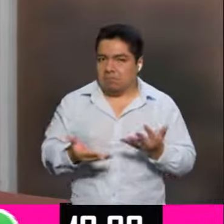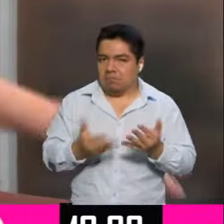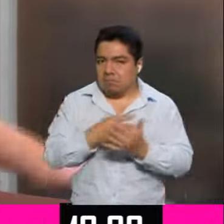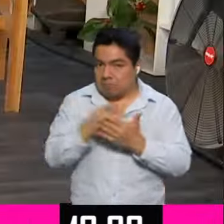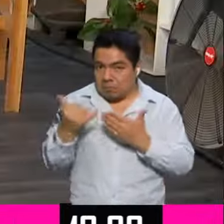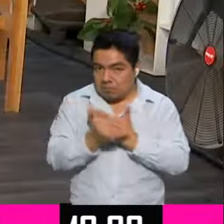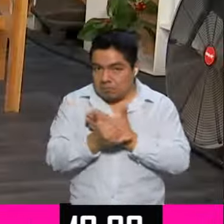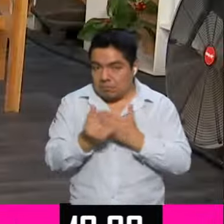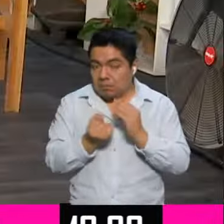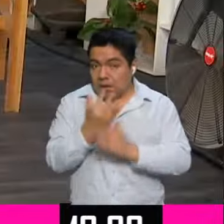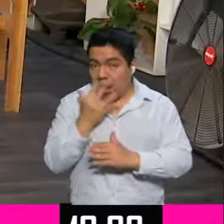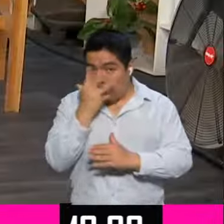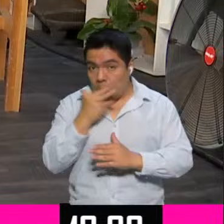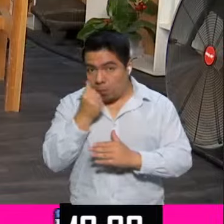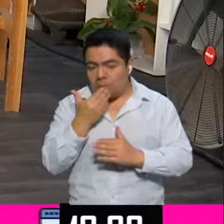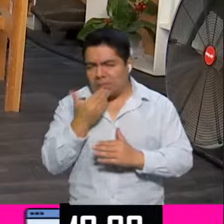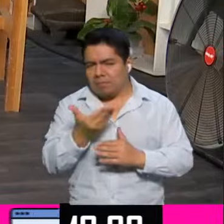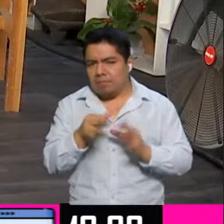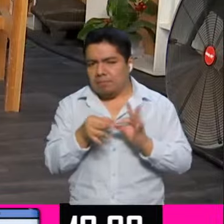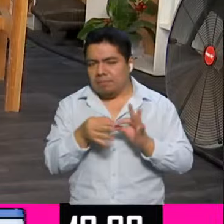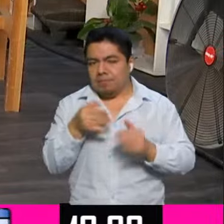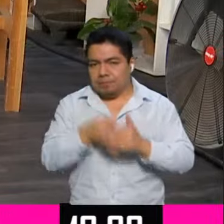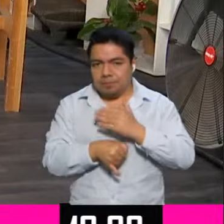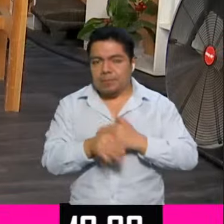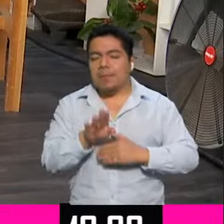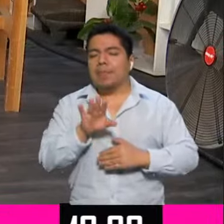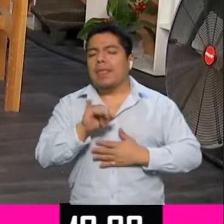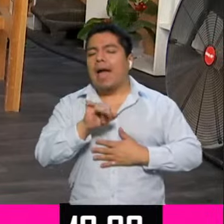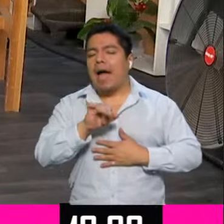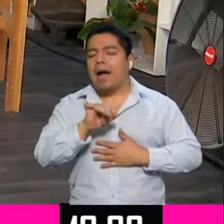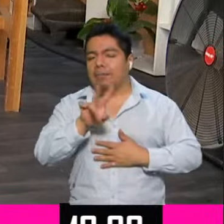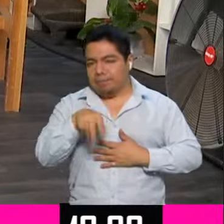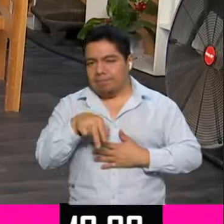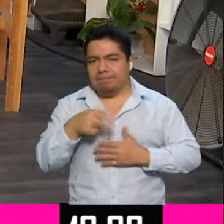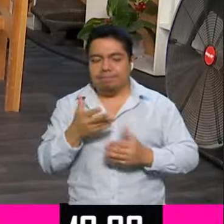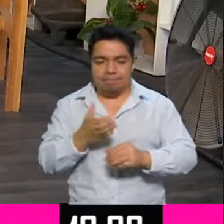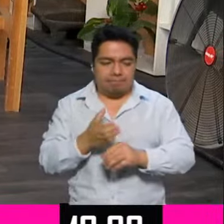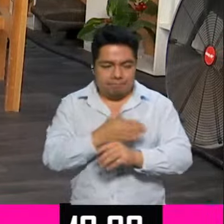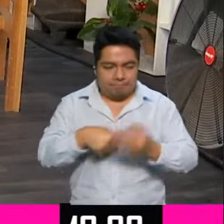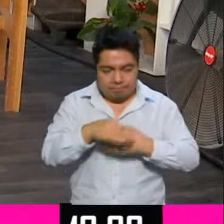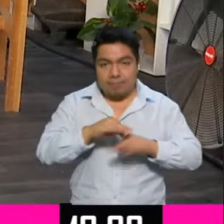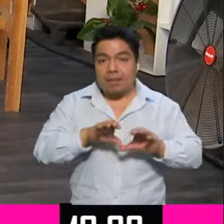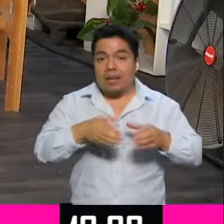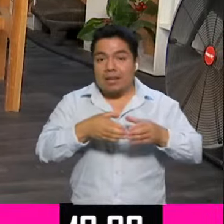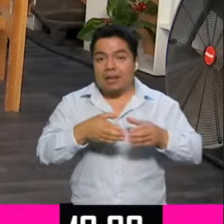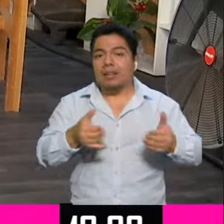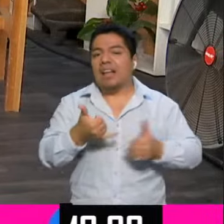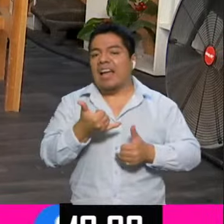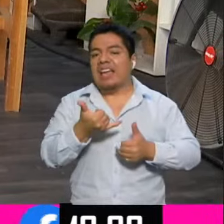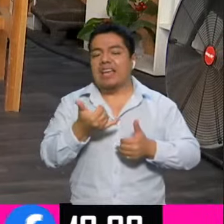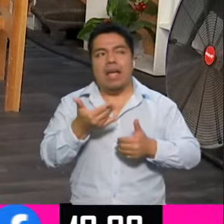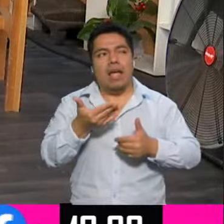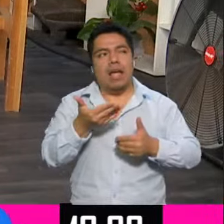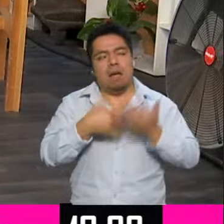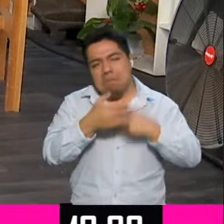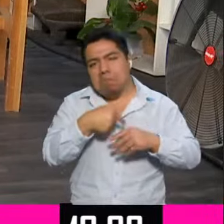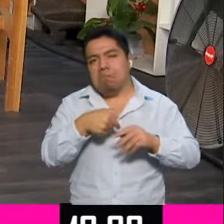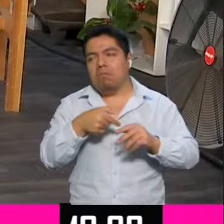proyecto rete bonito. A ver, vengan. Así es muy bonito. La compañía Somos Danza Enseña. Comenzó ya